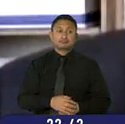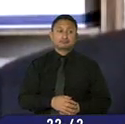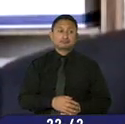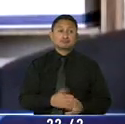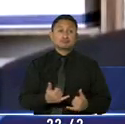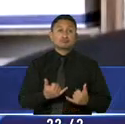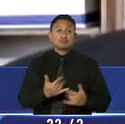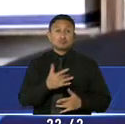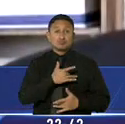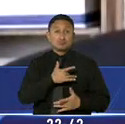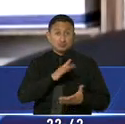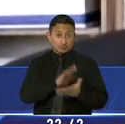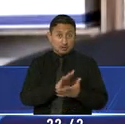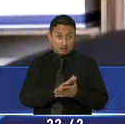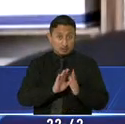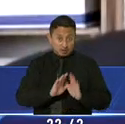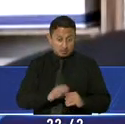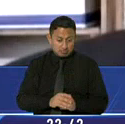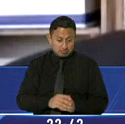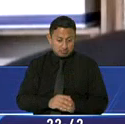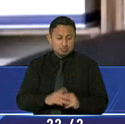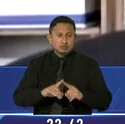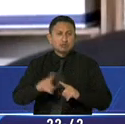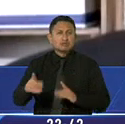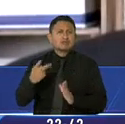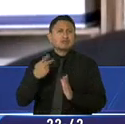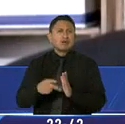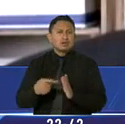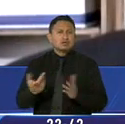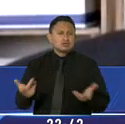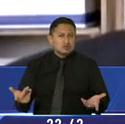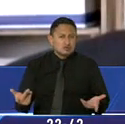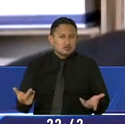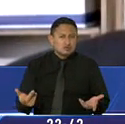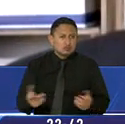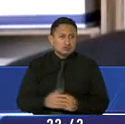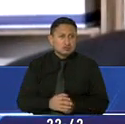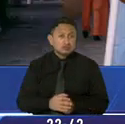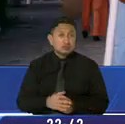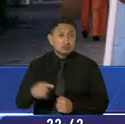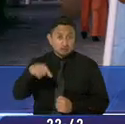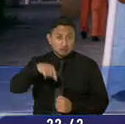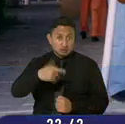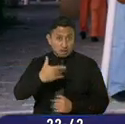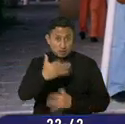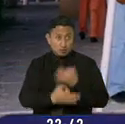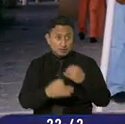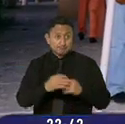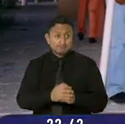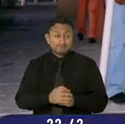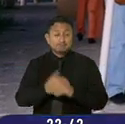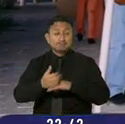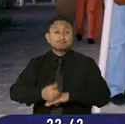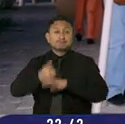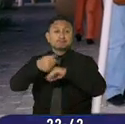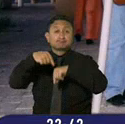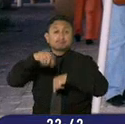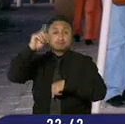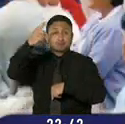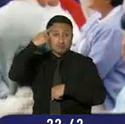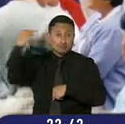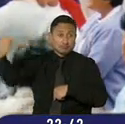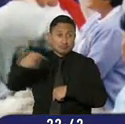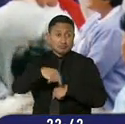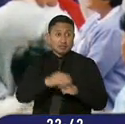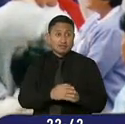sepamos qué es lo que pasó con Gustavo y en el momento en que se haga justicia. El organismo estableció también que el Estado debe realizar a la mayor